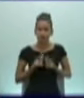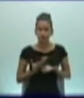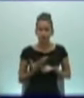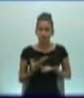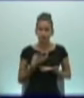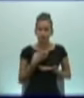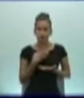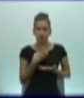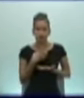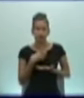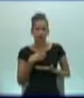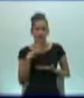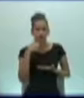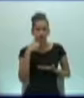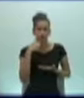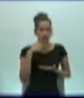Observemos.